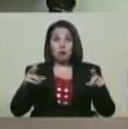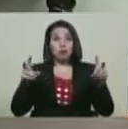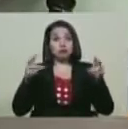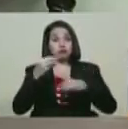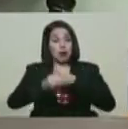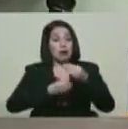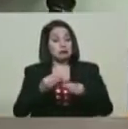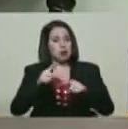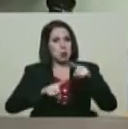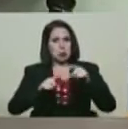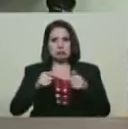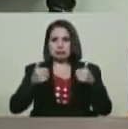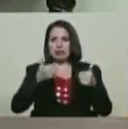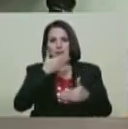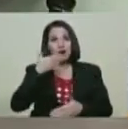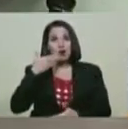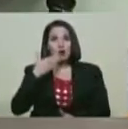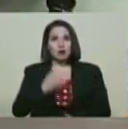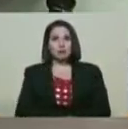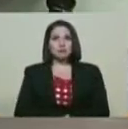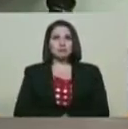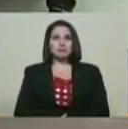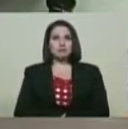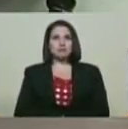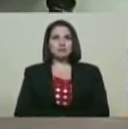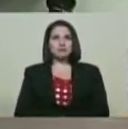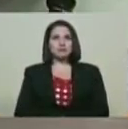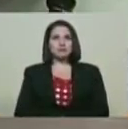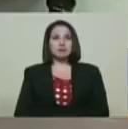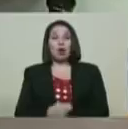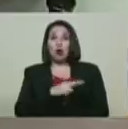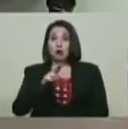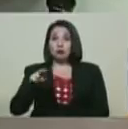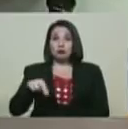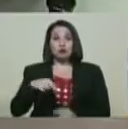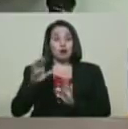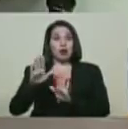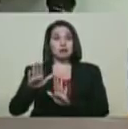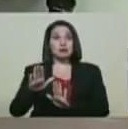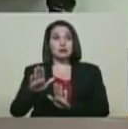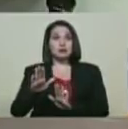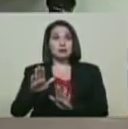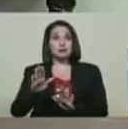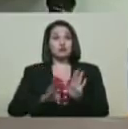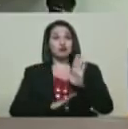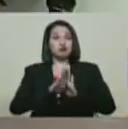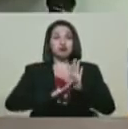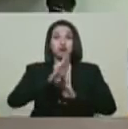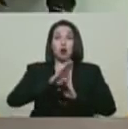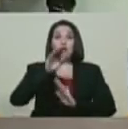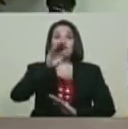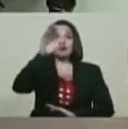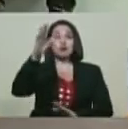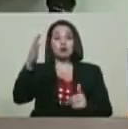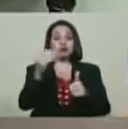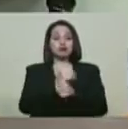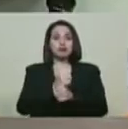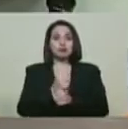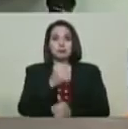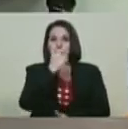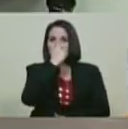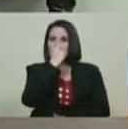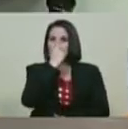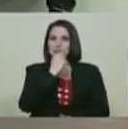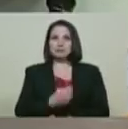renovación, para la creación. Nosotros somos eso. Por eso somos los dueños del futuro. Somos la garantía